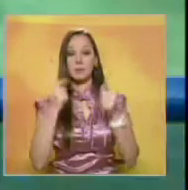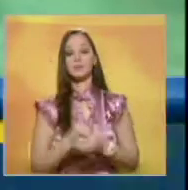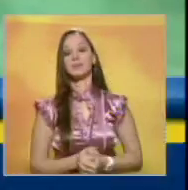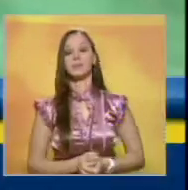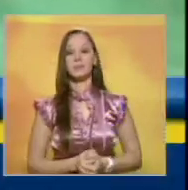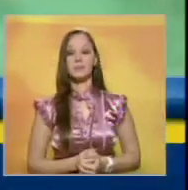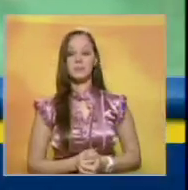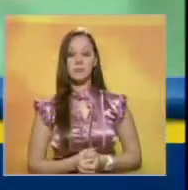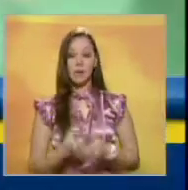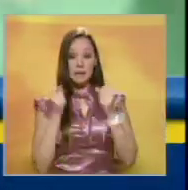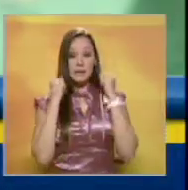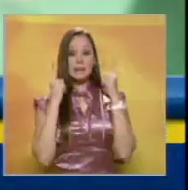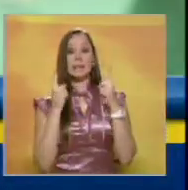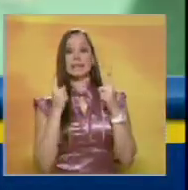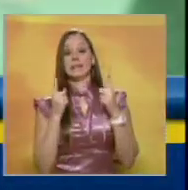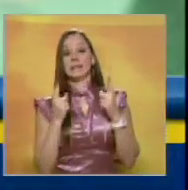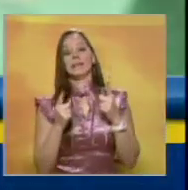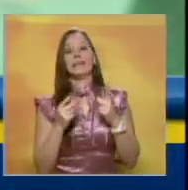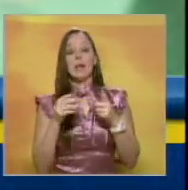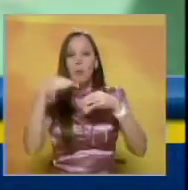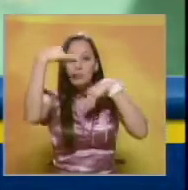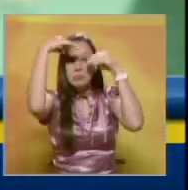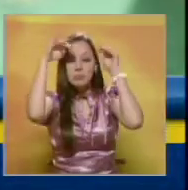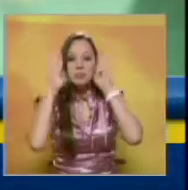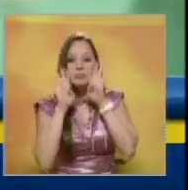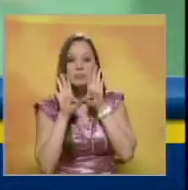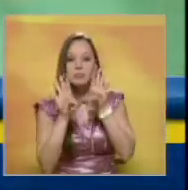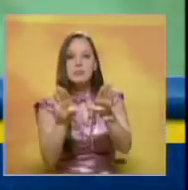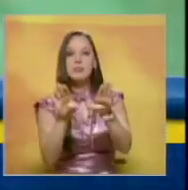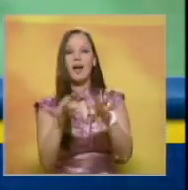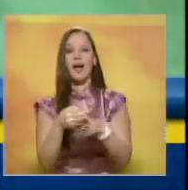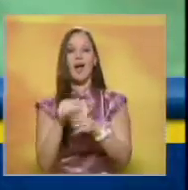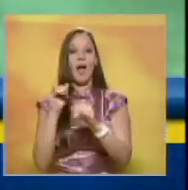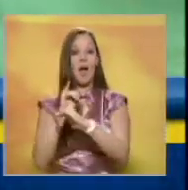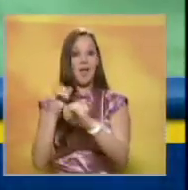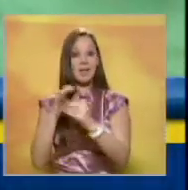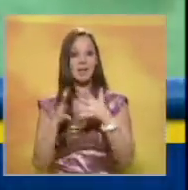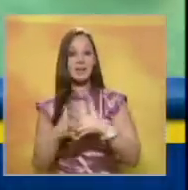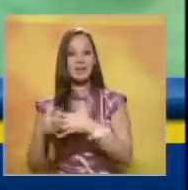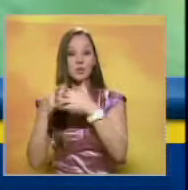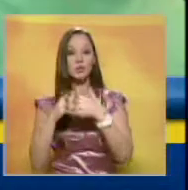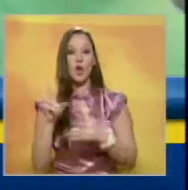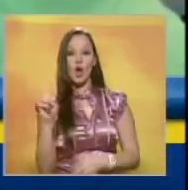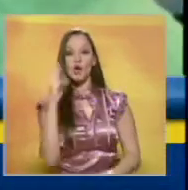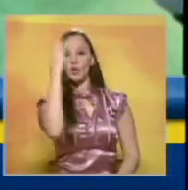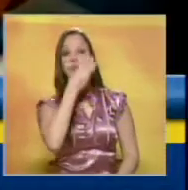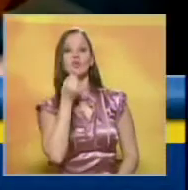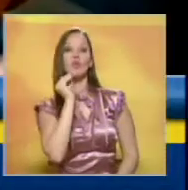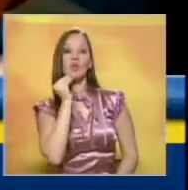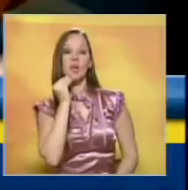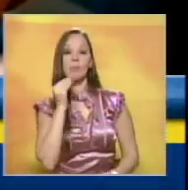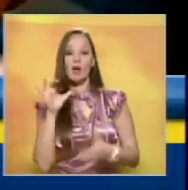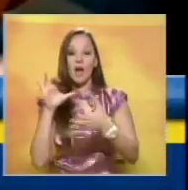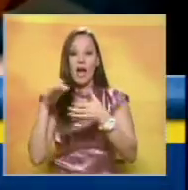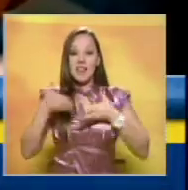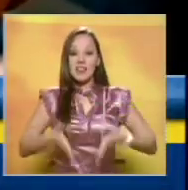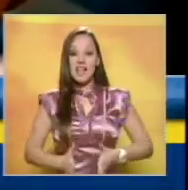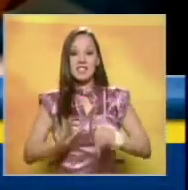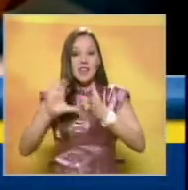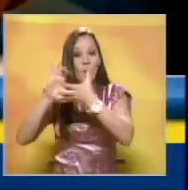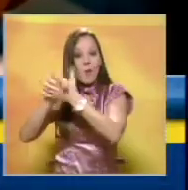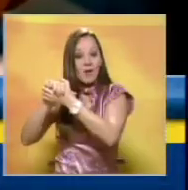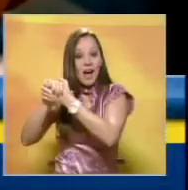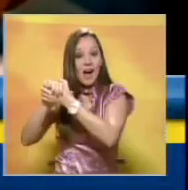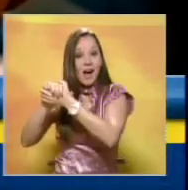Y un momento conmovedor que llamó la atención del mundo ocurrió este fin de semana en los Estados Unidos, donde unas gemelas nacieron agarradas de la mano en el Día de